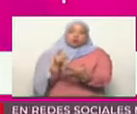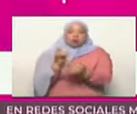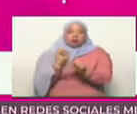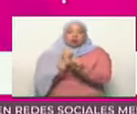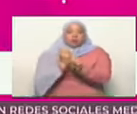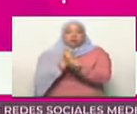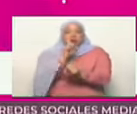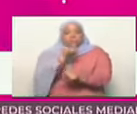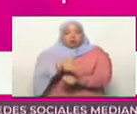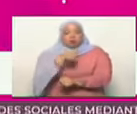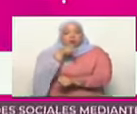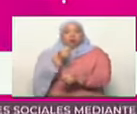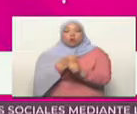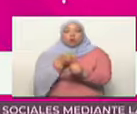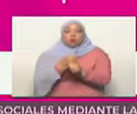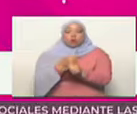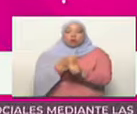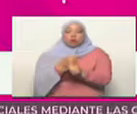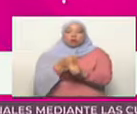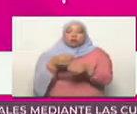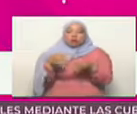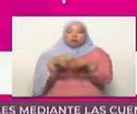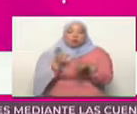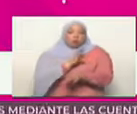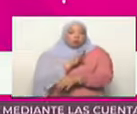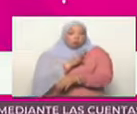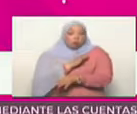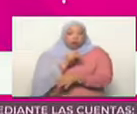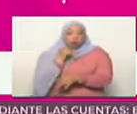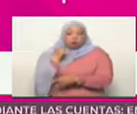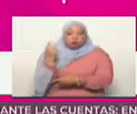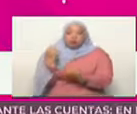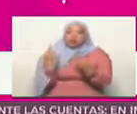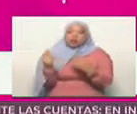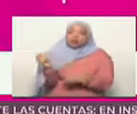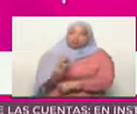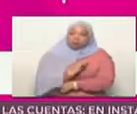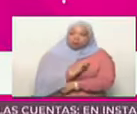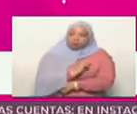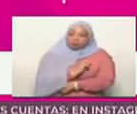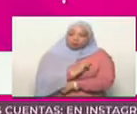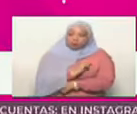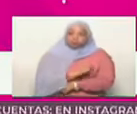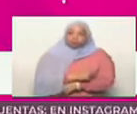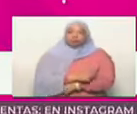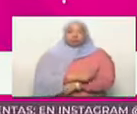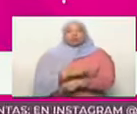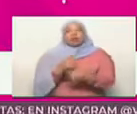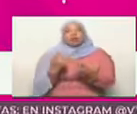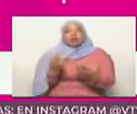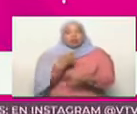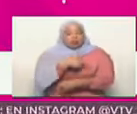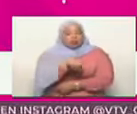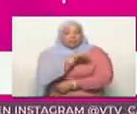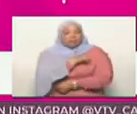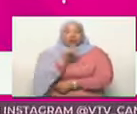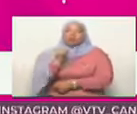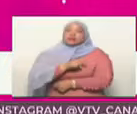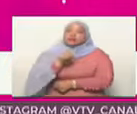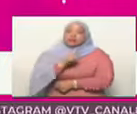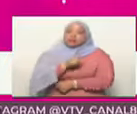comercial. Le digo que el mejillón perna a perna nuestro en 6 meses tenemos talla comercial, cuando en España necesitan por lo